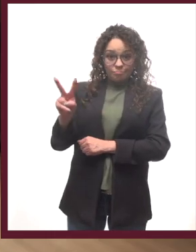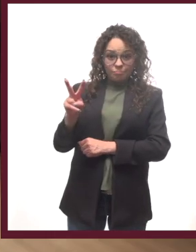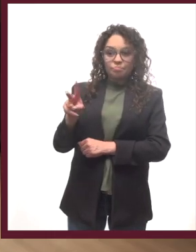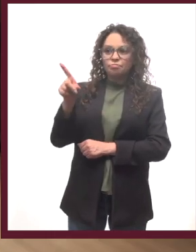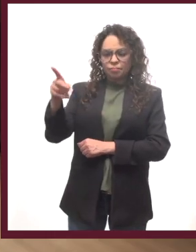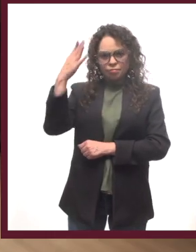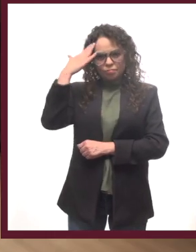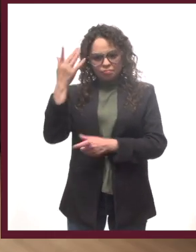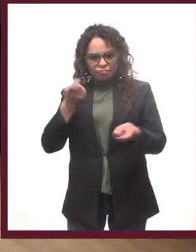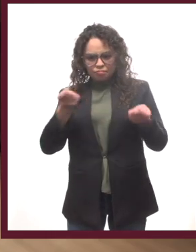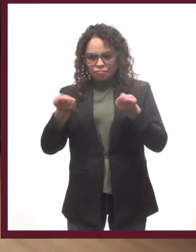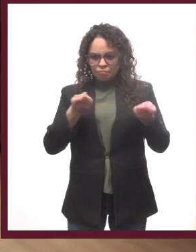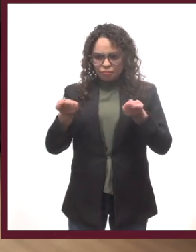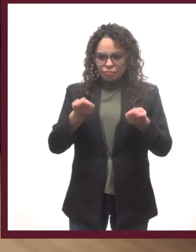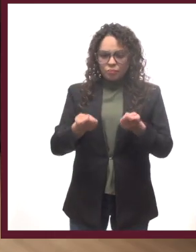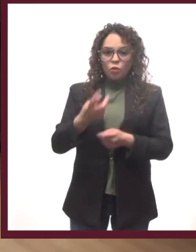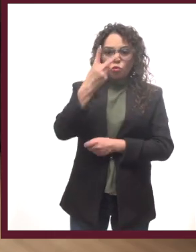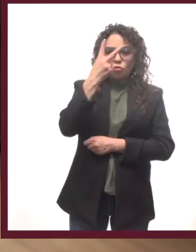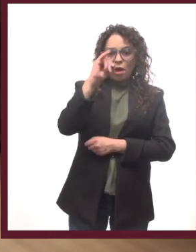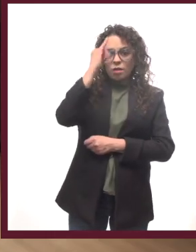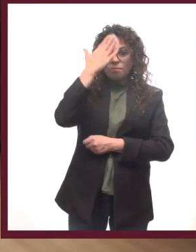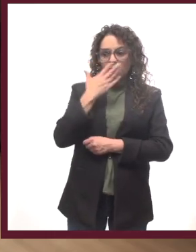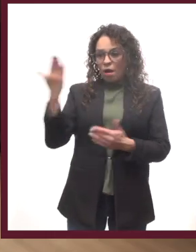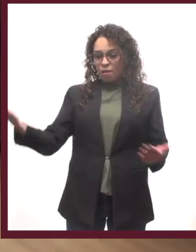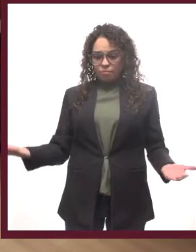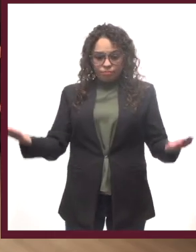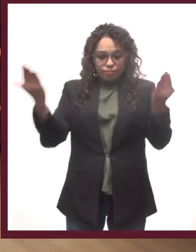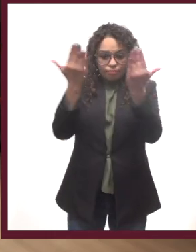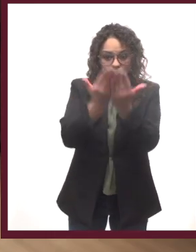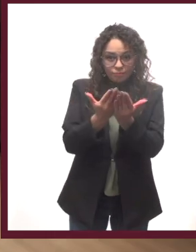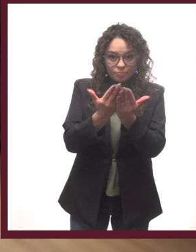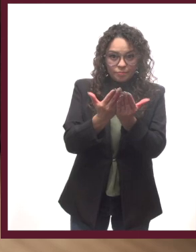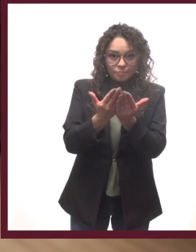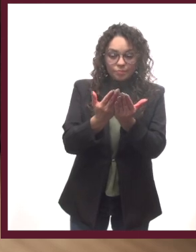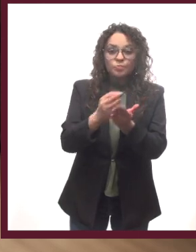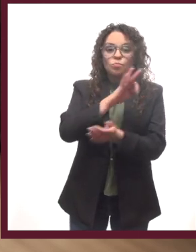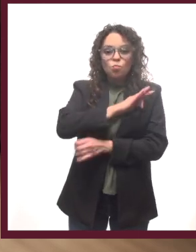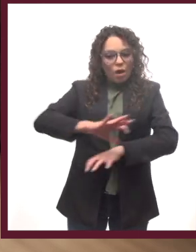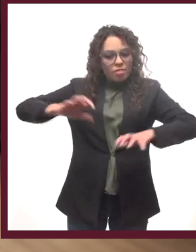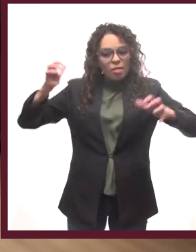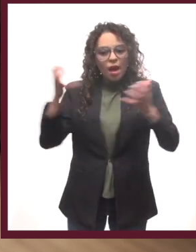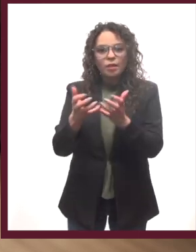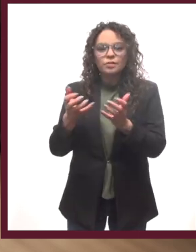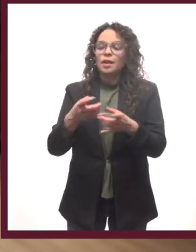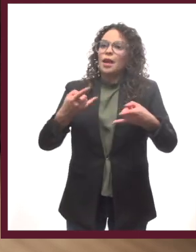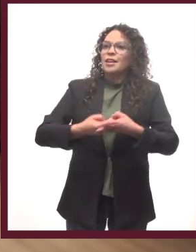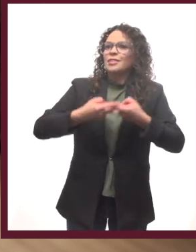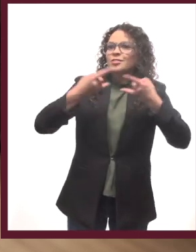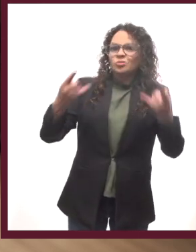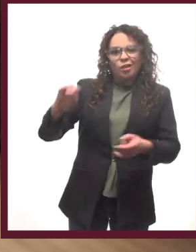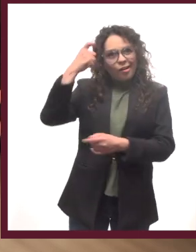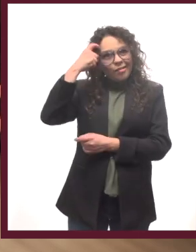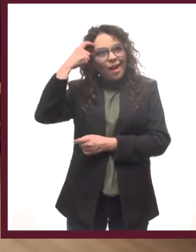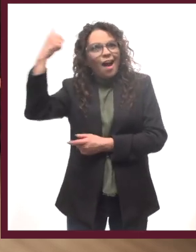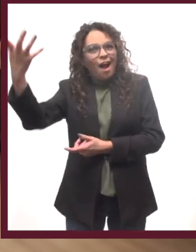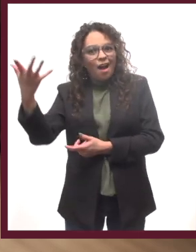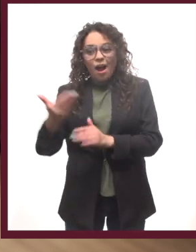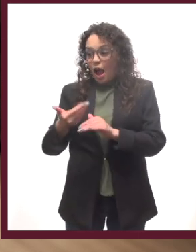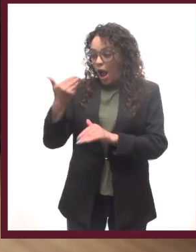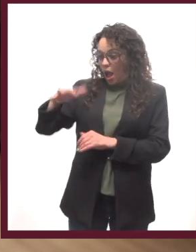Así como Lev Kuleshov manipuló a la gente yuxtaponiendo dos imágenes que no estaban conectadas para crear una historia de la